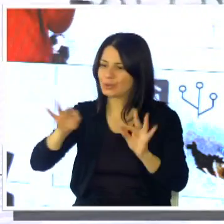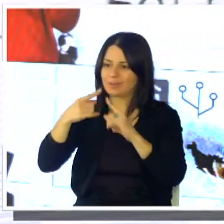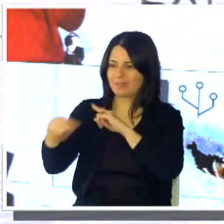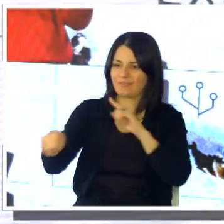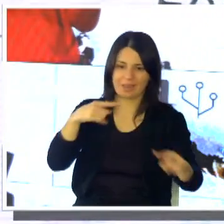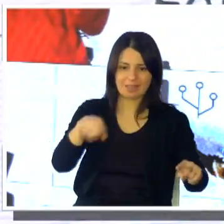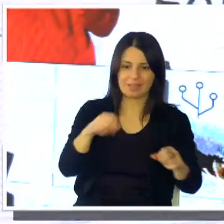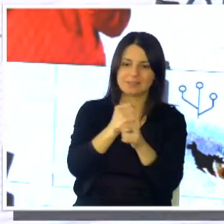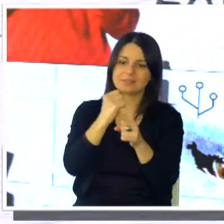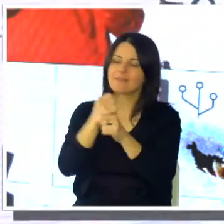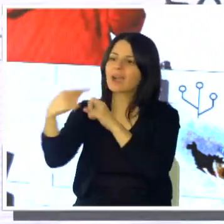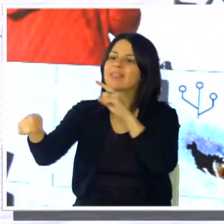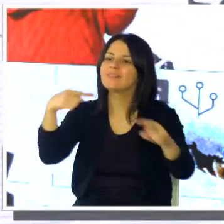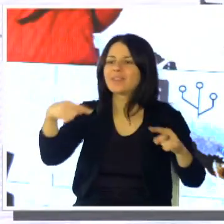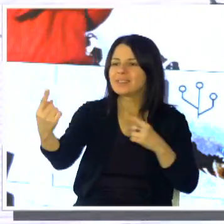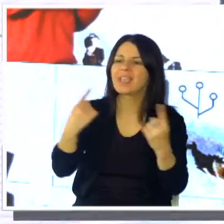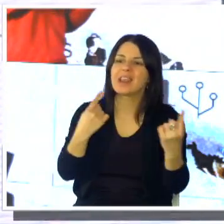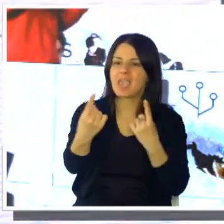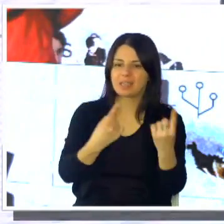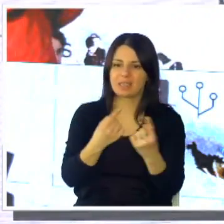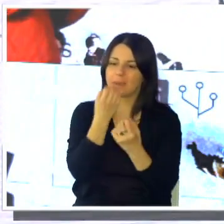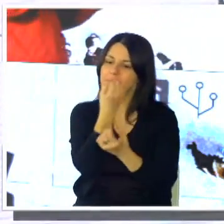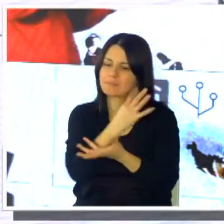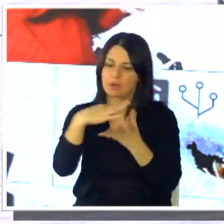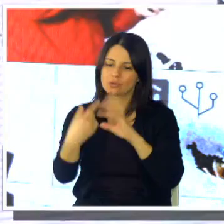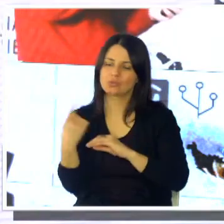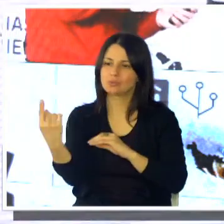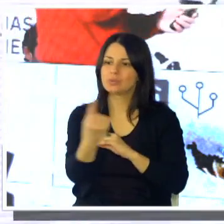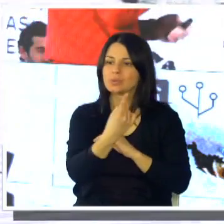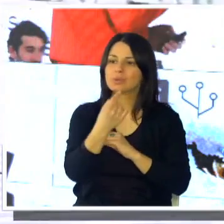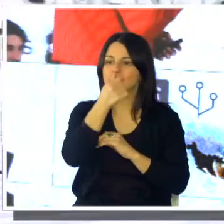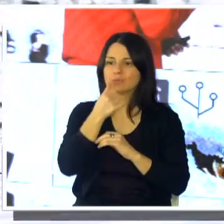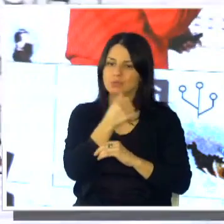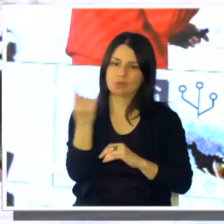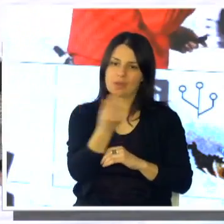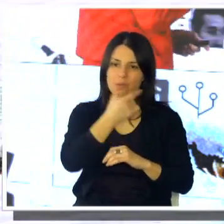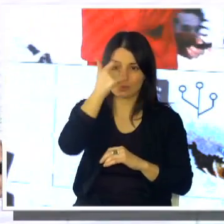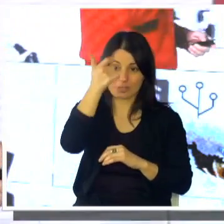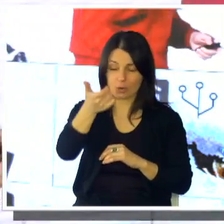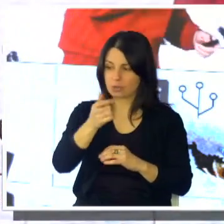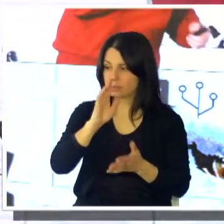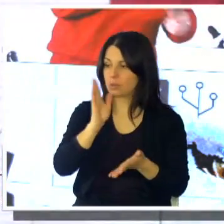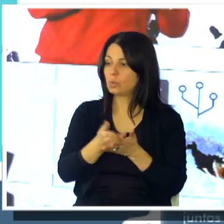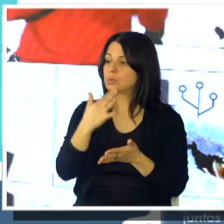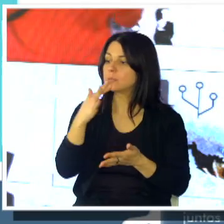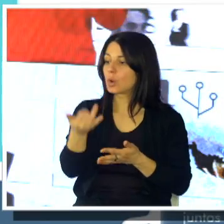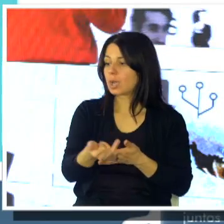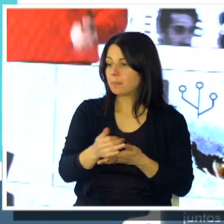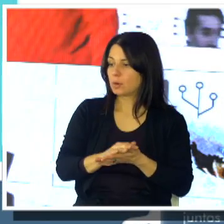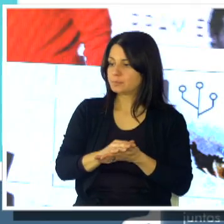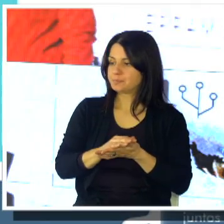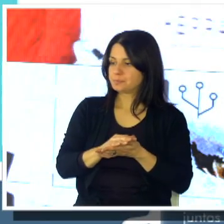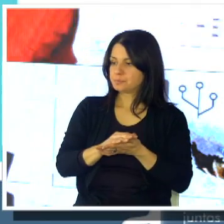trabajar junto con nuestros clientes para buscar la mejor solución tecnológica. Bueno, y como último ejemplo